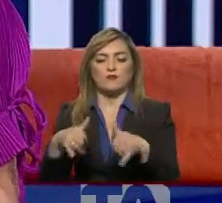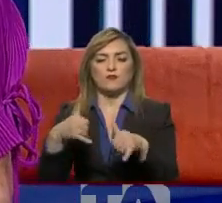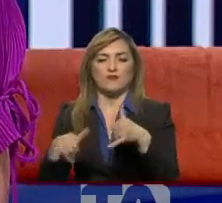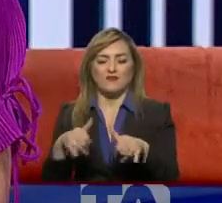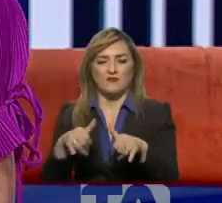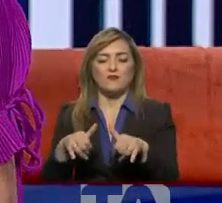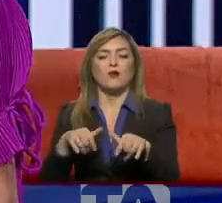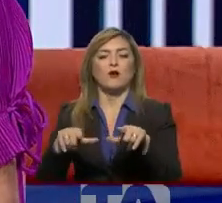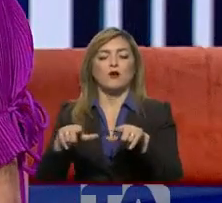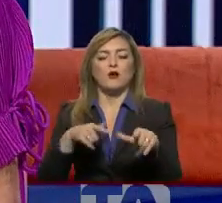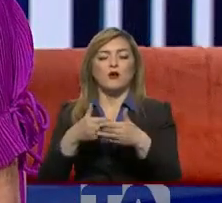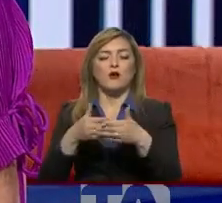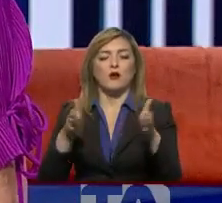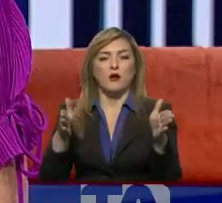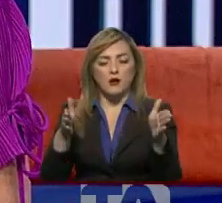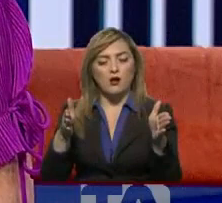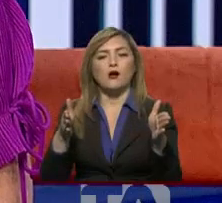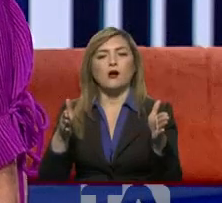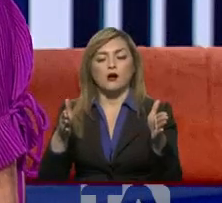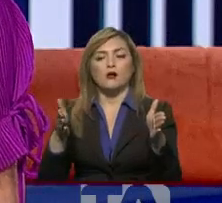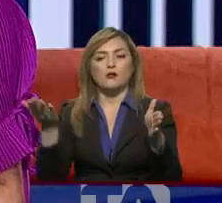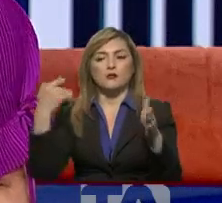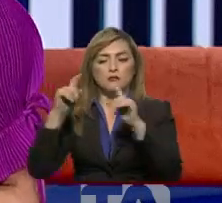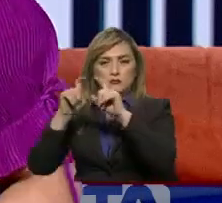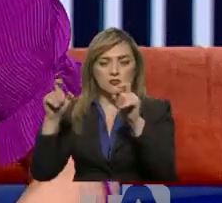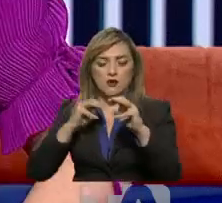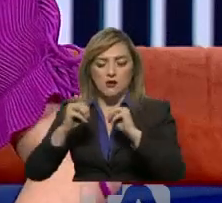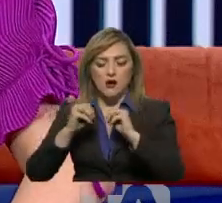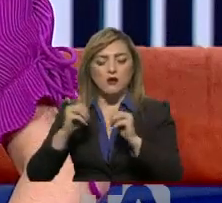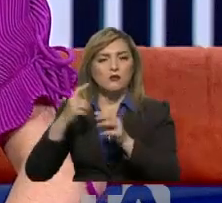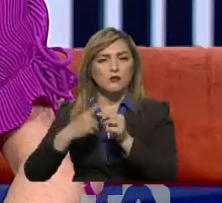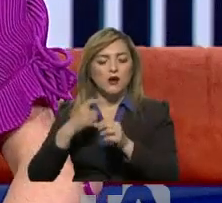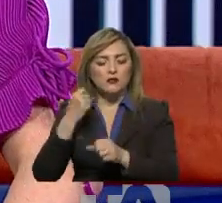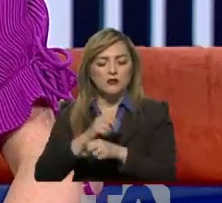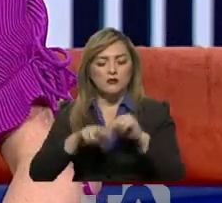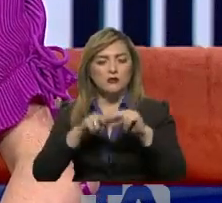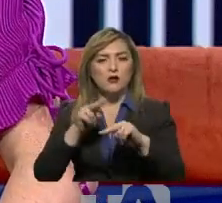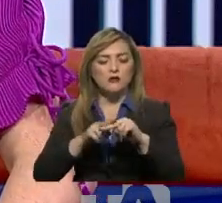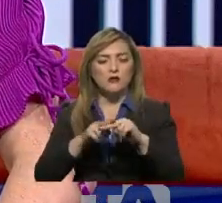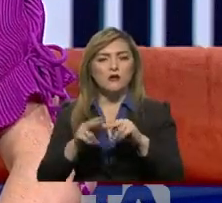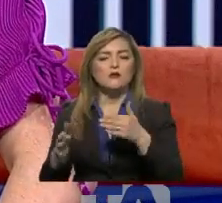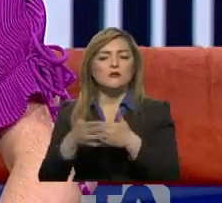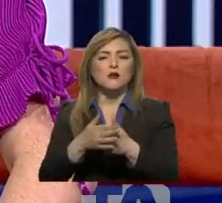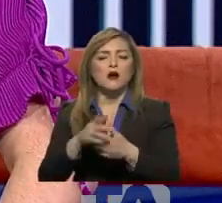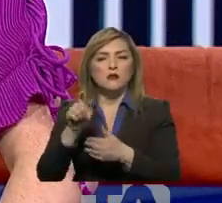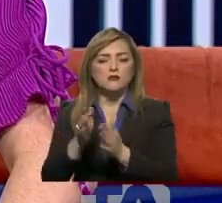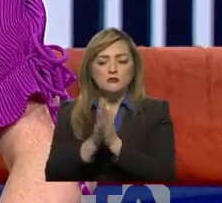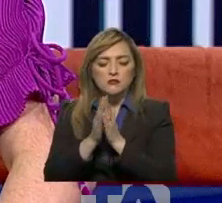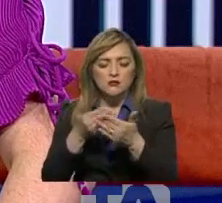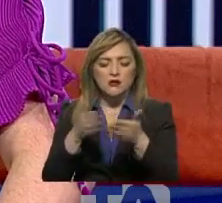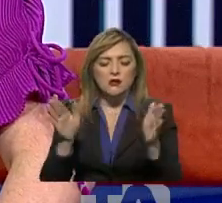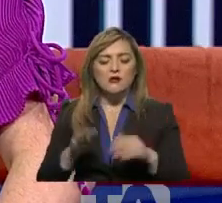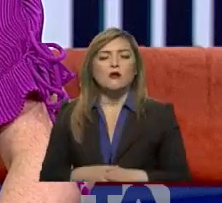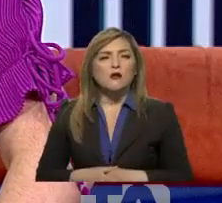zona, que está cerrado luego de que la empresa Metro de Quito haya realizado los trabajos. Fernanda Ceballos está en el sector con todos los